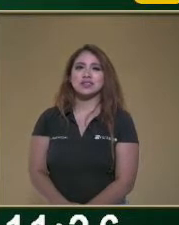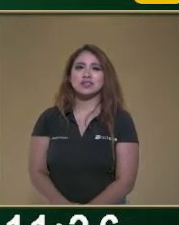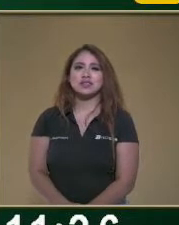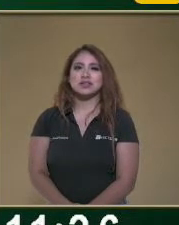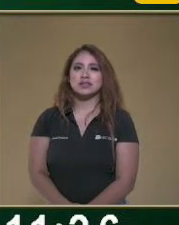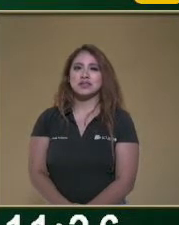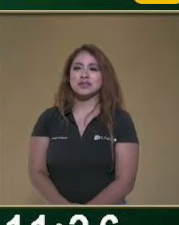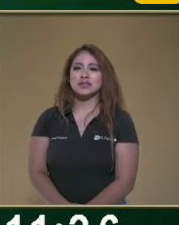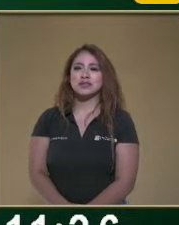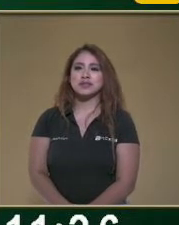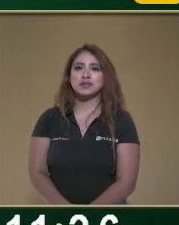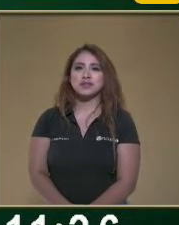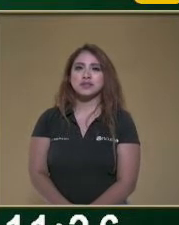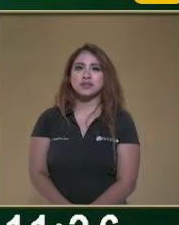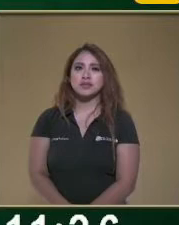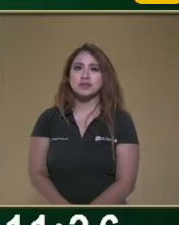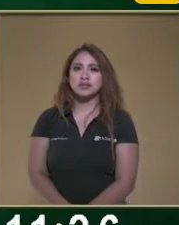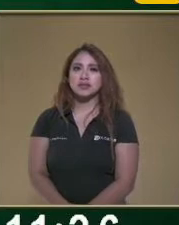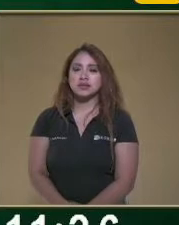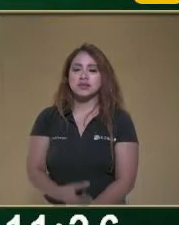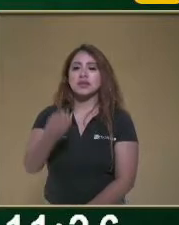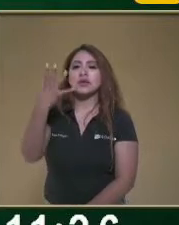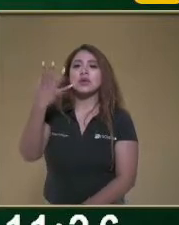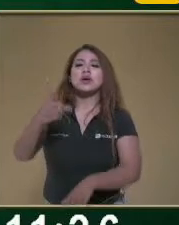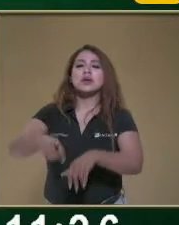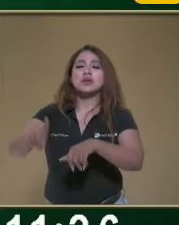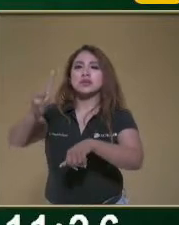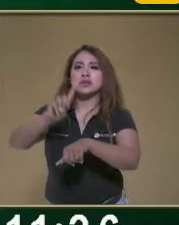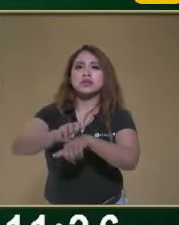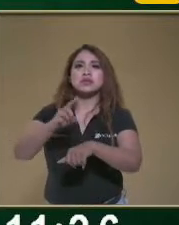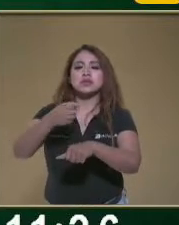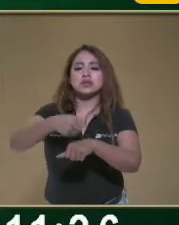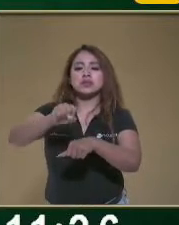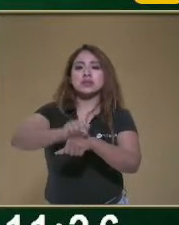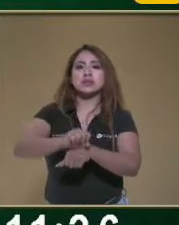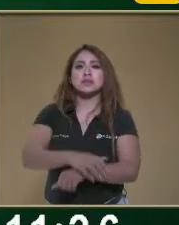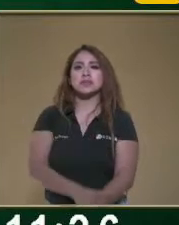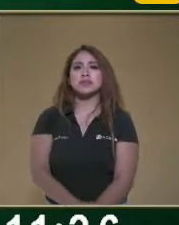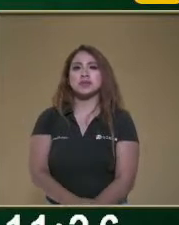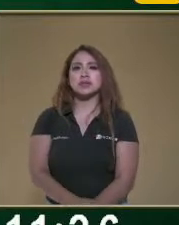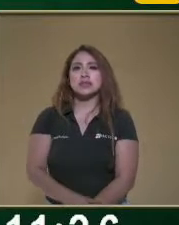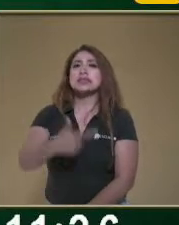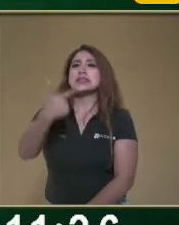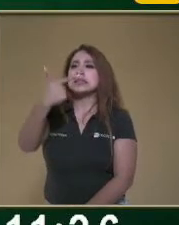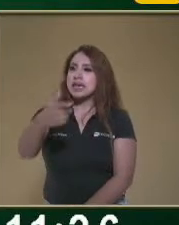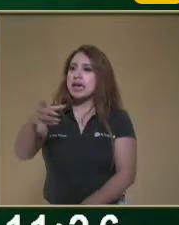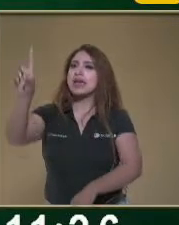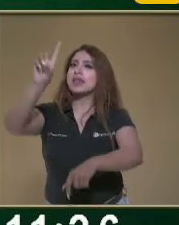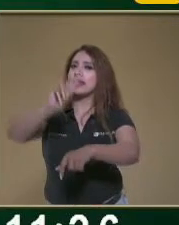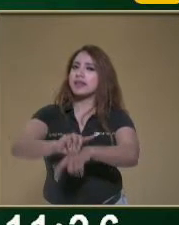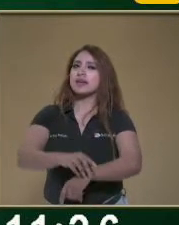Siguiente pregunta. ¿Cuántos días forman una semana? Son 7 días.